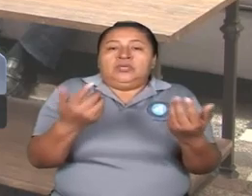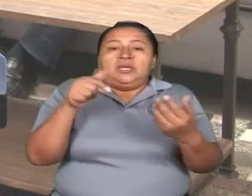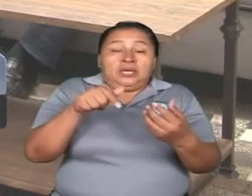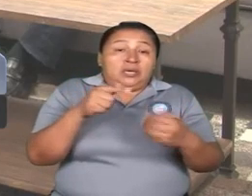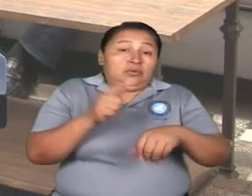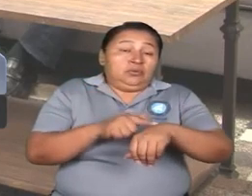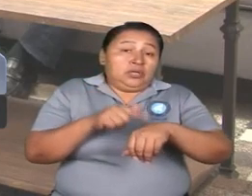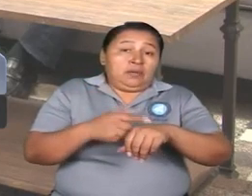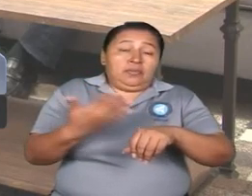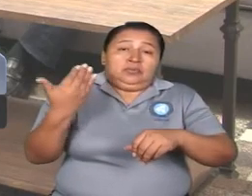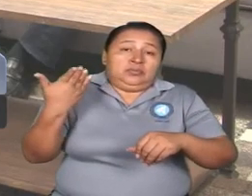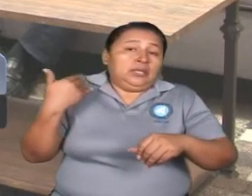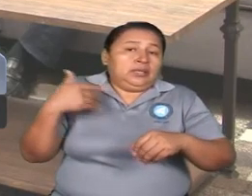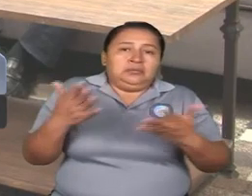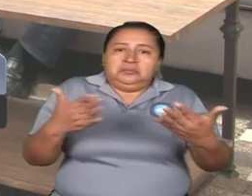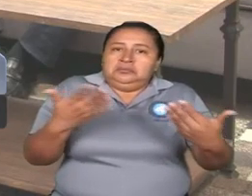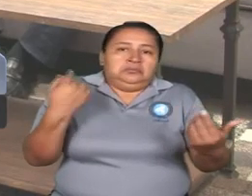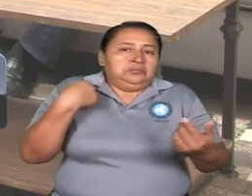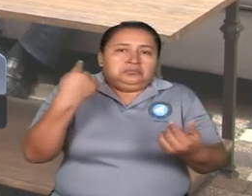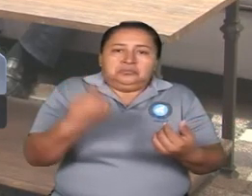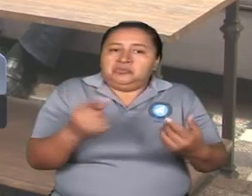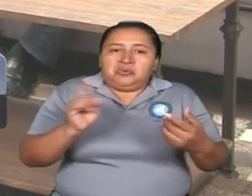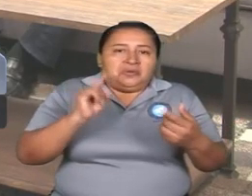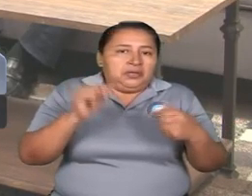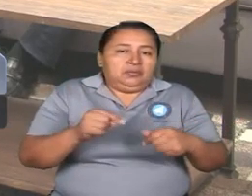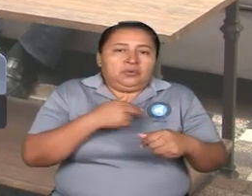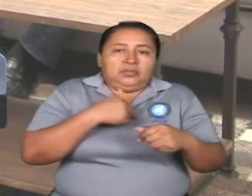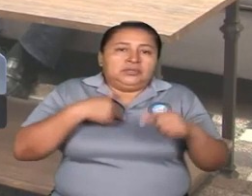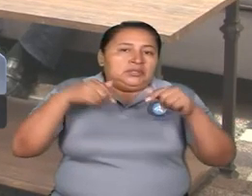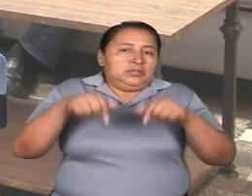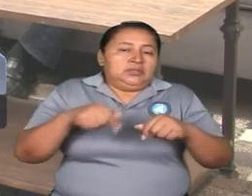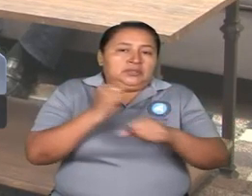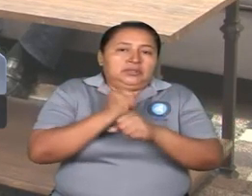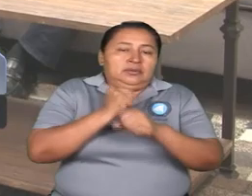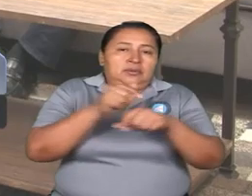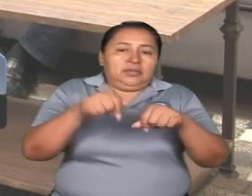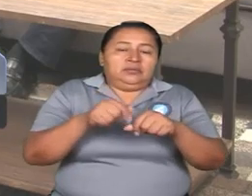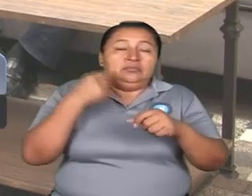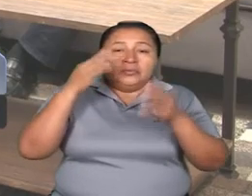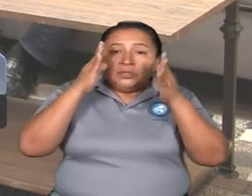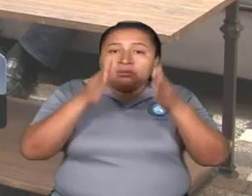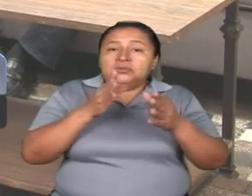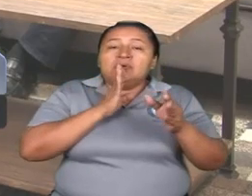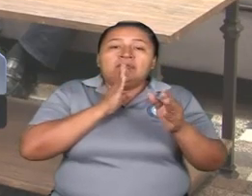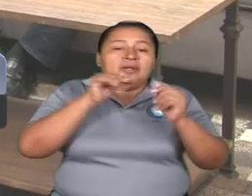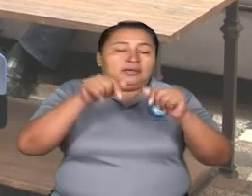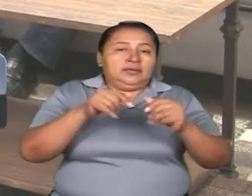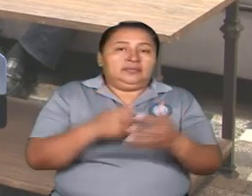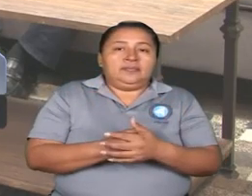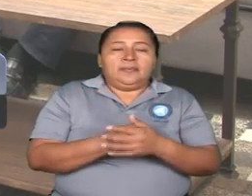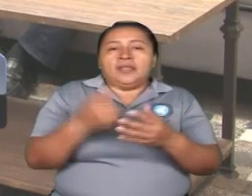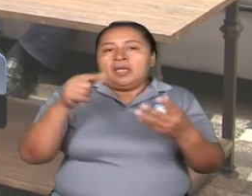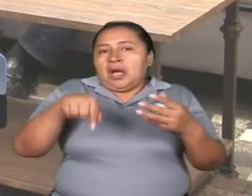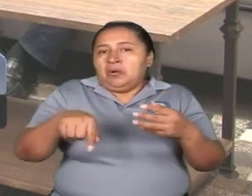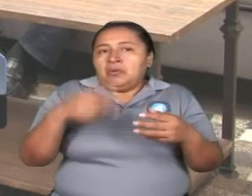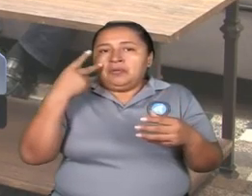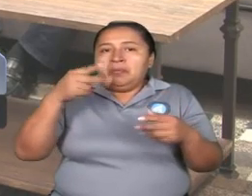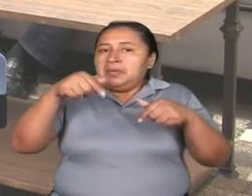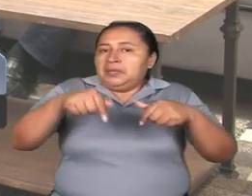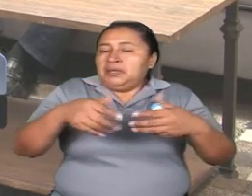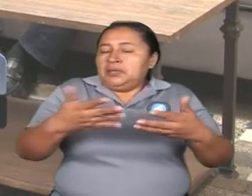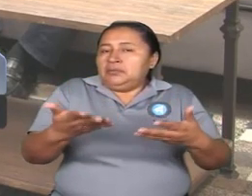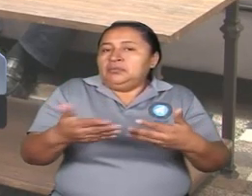momento determinado no hacíamos esa cobertura, ese trabajo. Vos mirás ahora